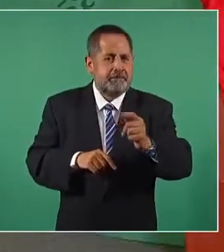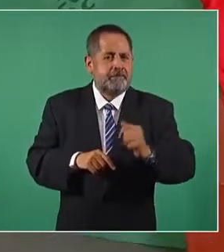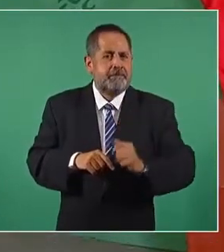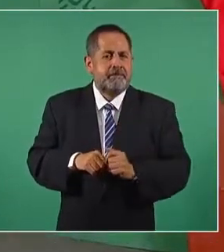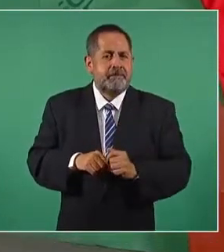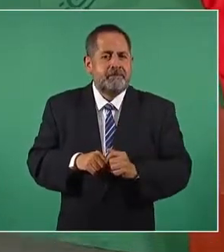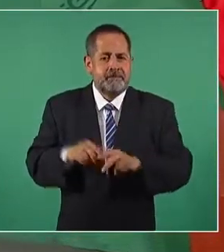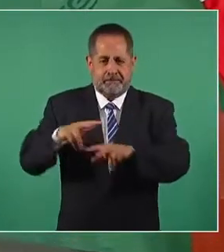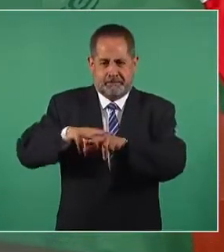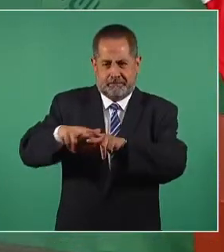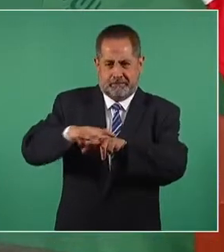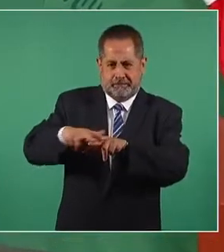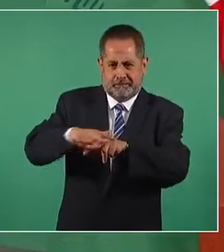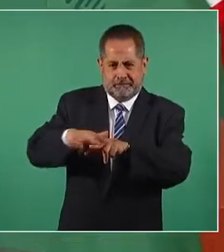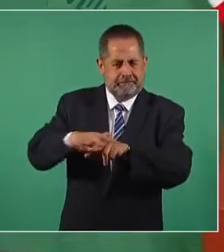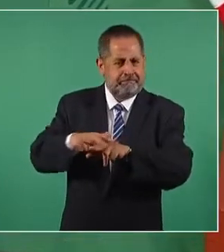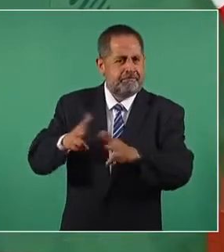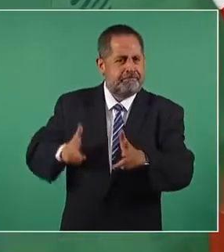El tren